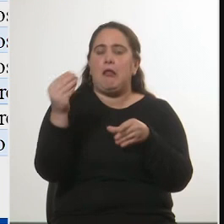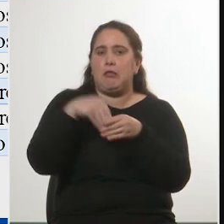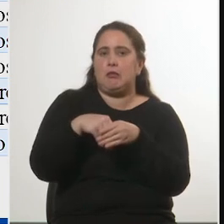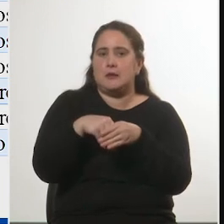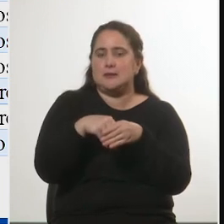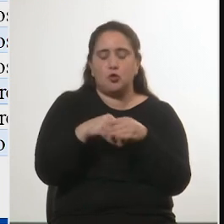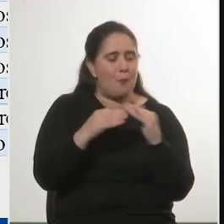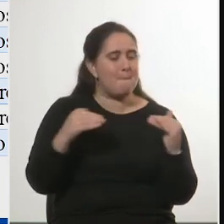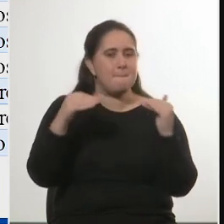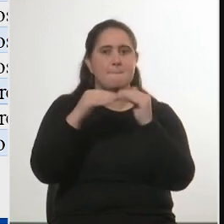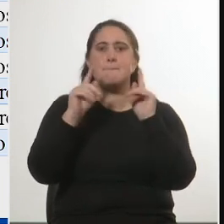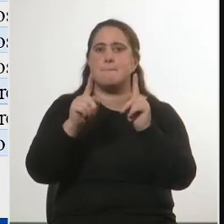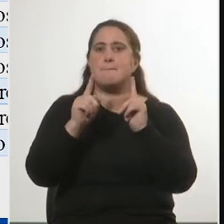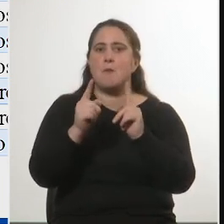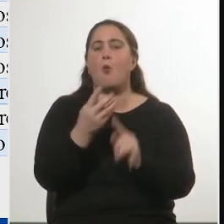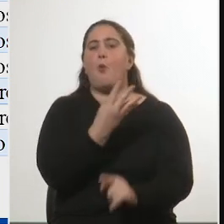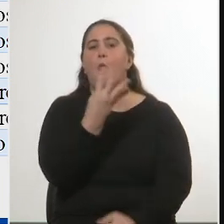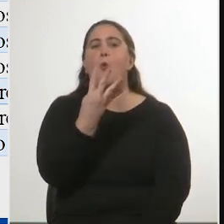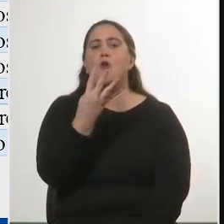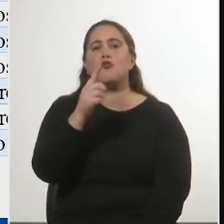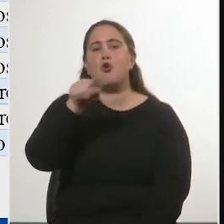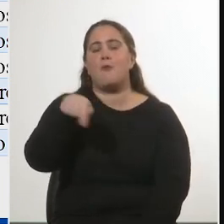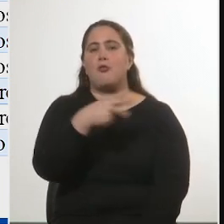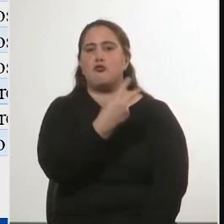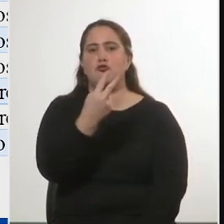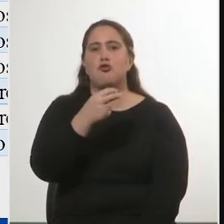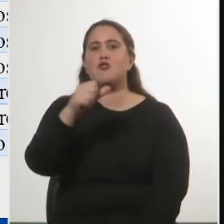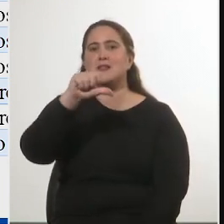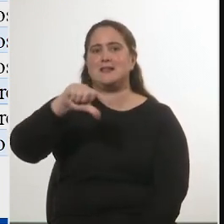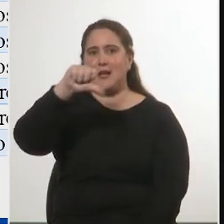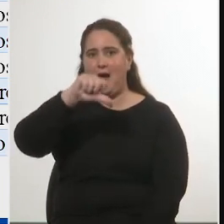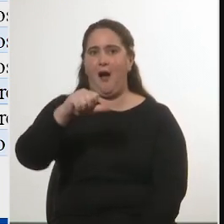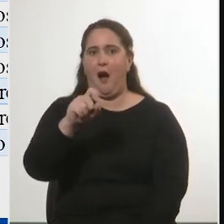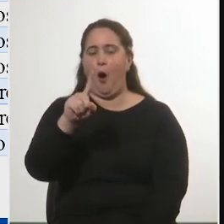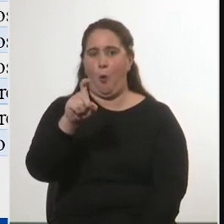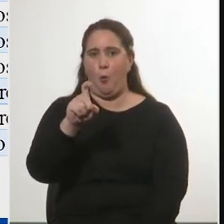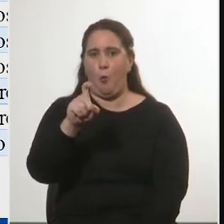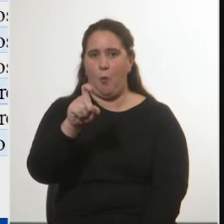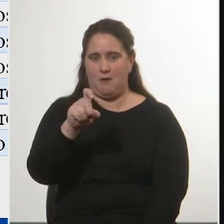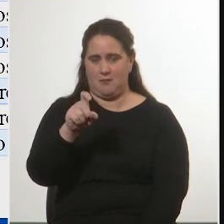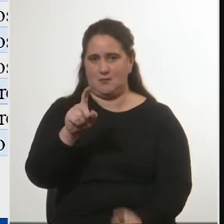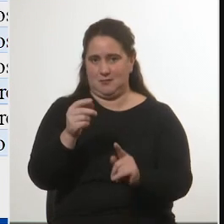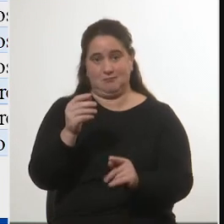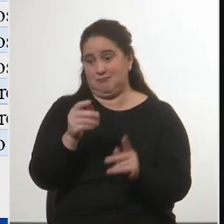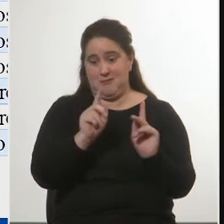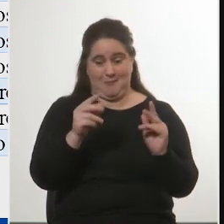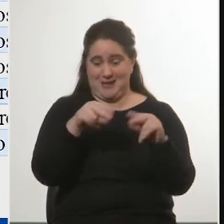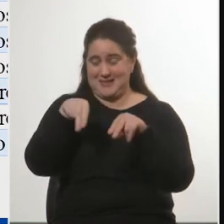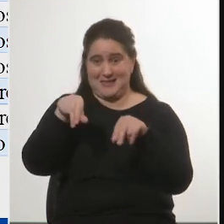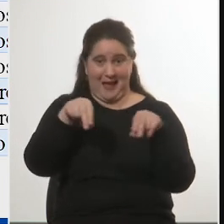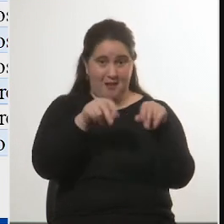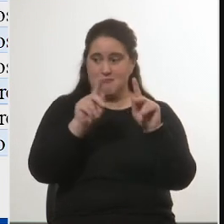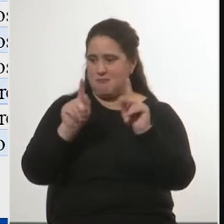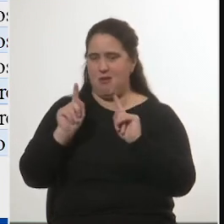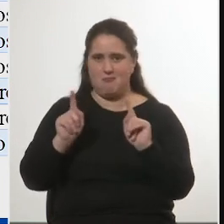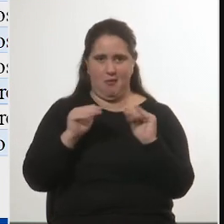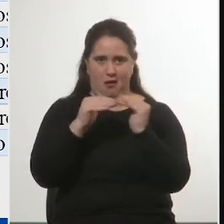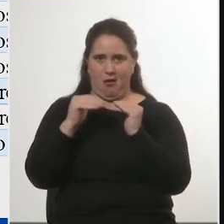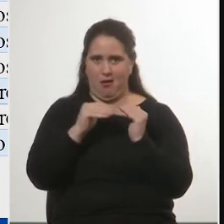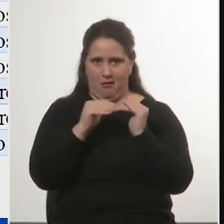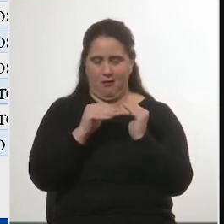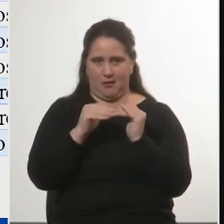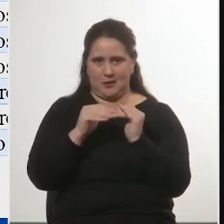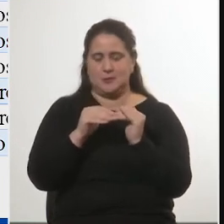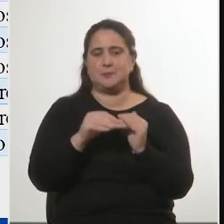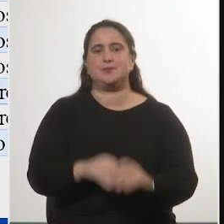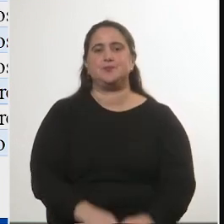contiene lo equivalente a 4,2 litros de agua de la consumida por